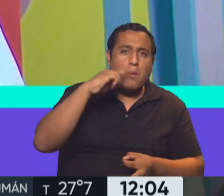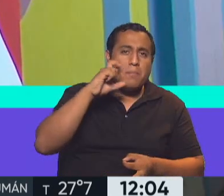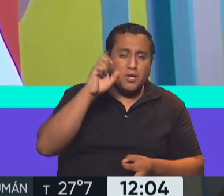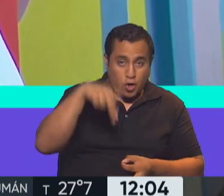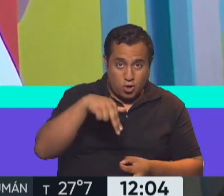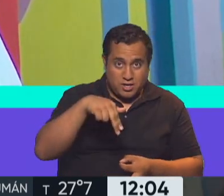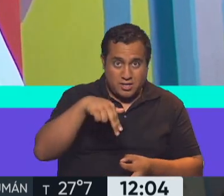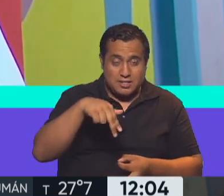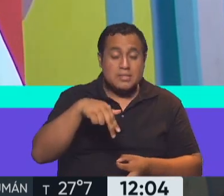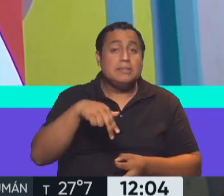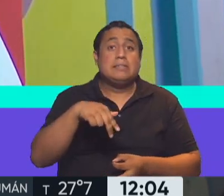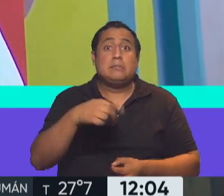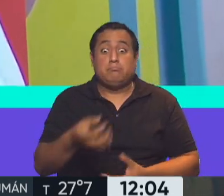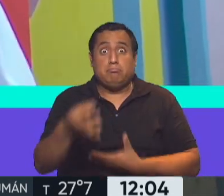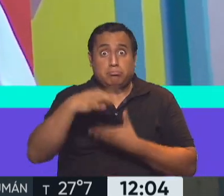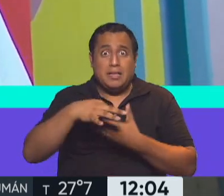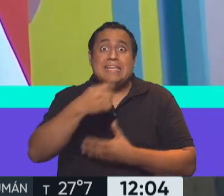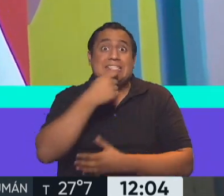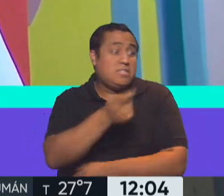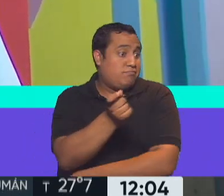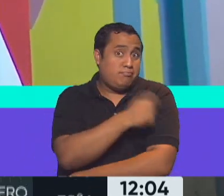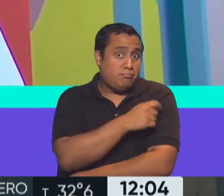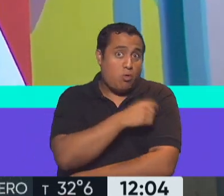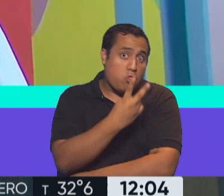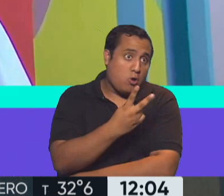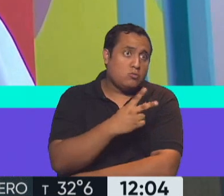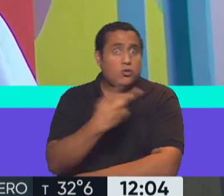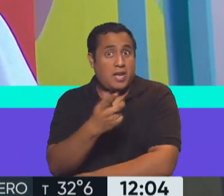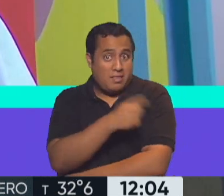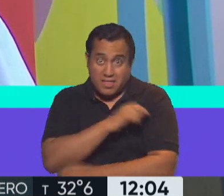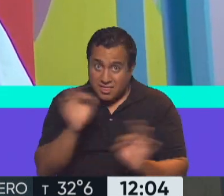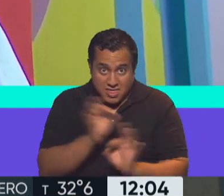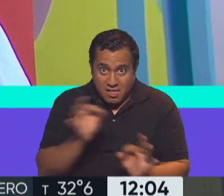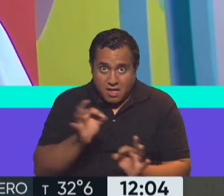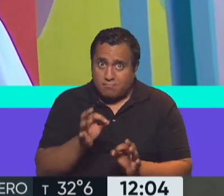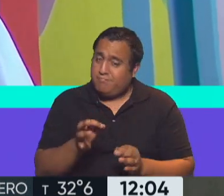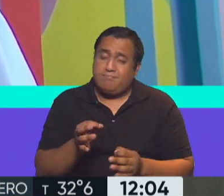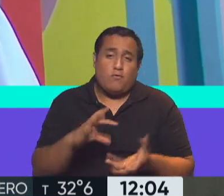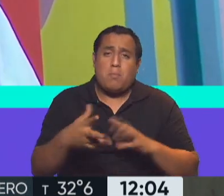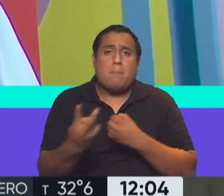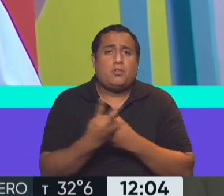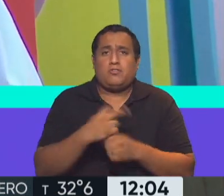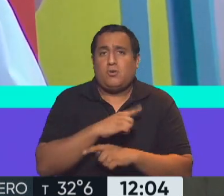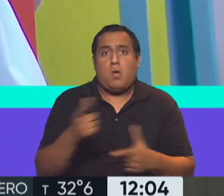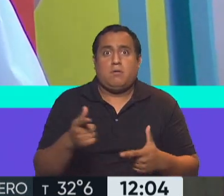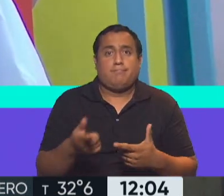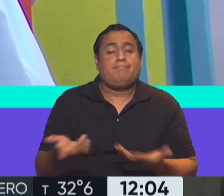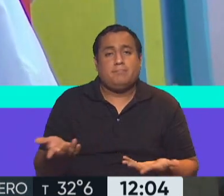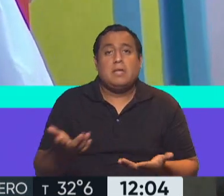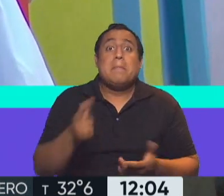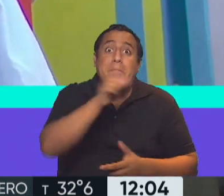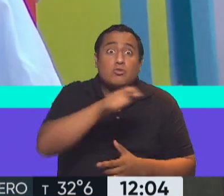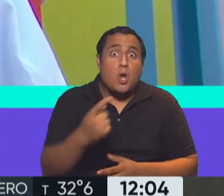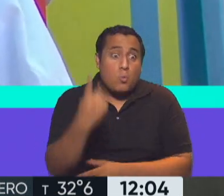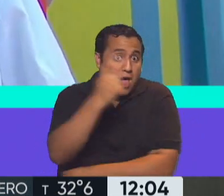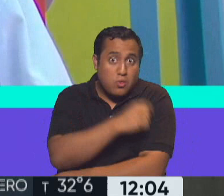2 dosis o 3 dosis es no estar protegido. Por lo tanto, el llamado a la gente que tiene una sola dosis es